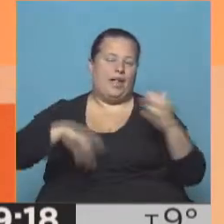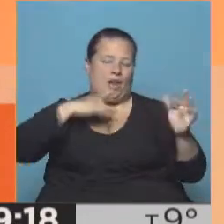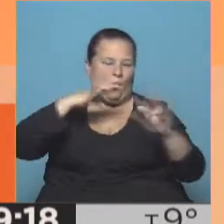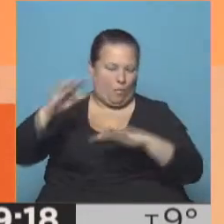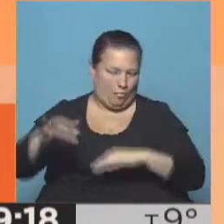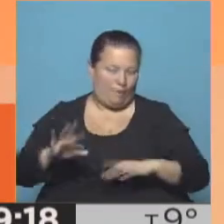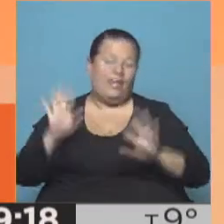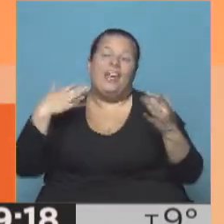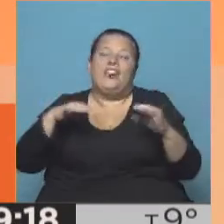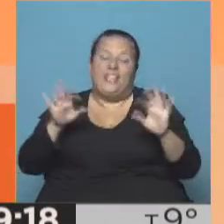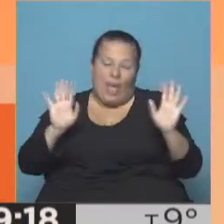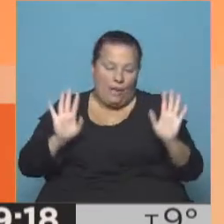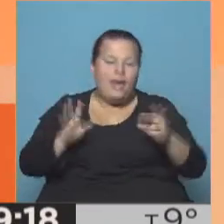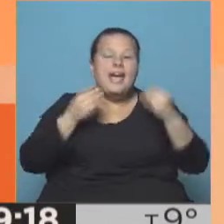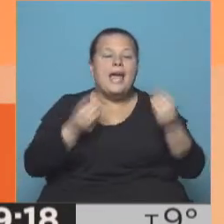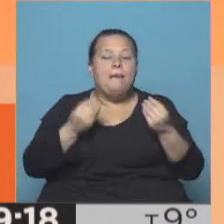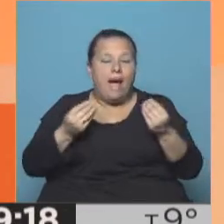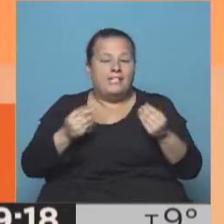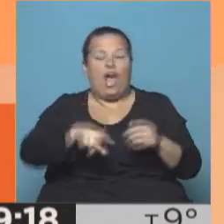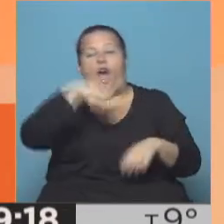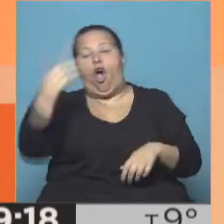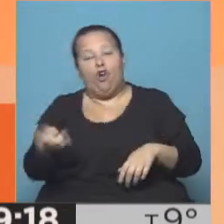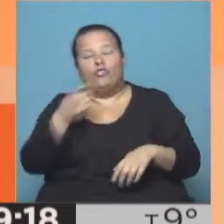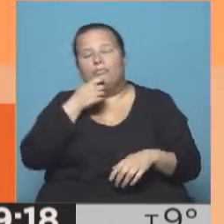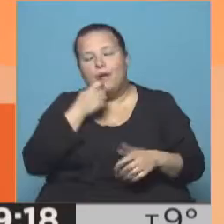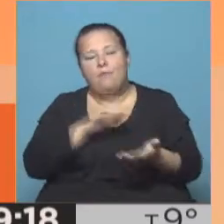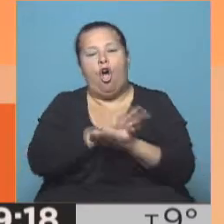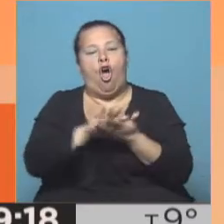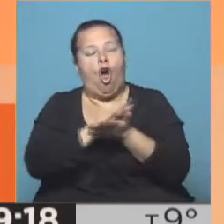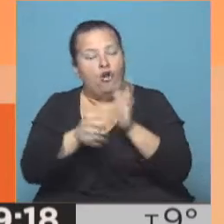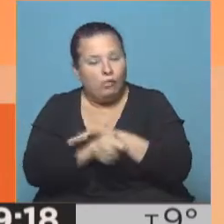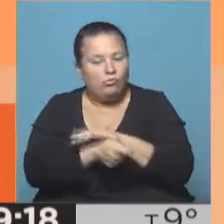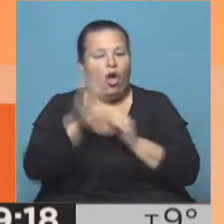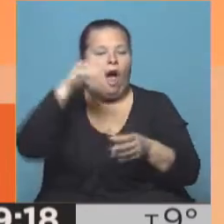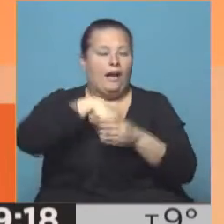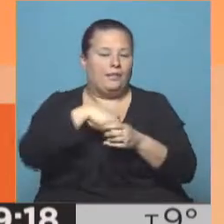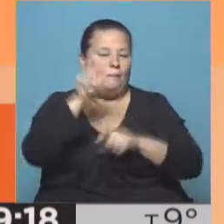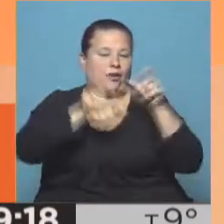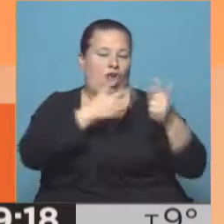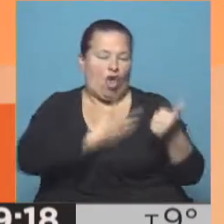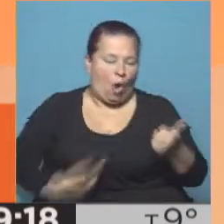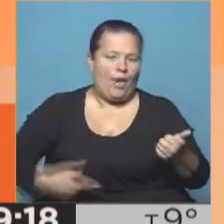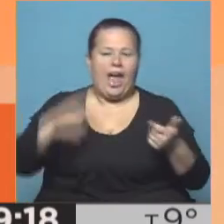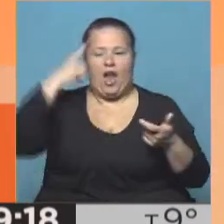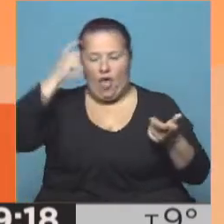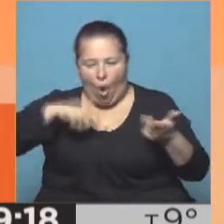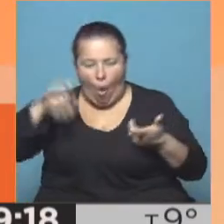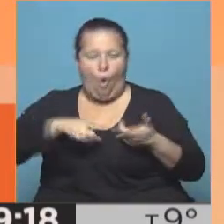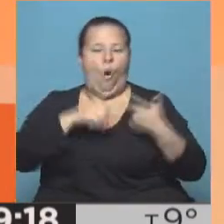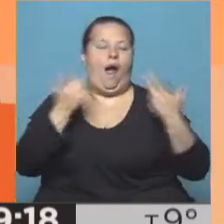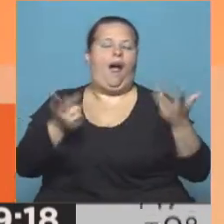repercusión, o debería ser por lo menos. ¿Qué sucede con otros casos de corrupción involucrados integrantes del Ejecutivo, del Judicial,